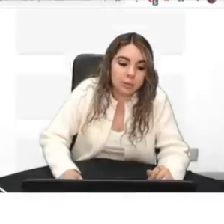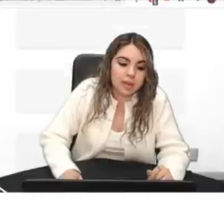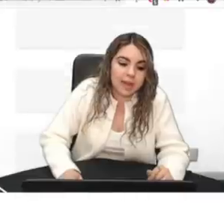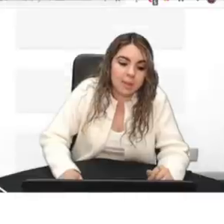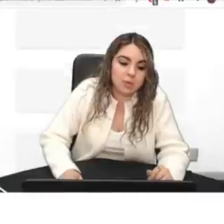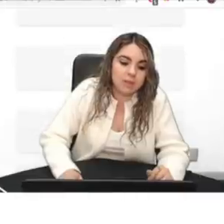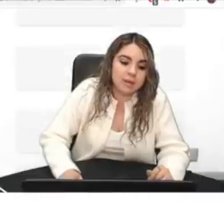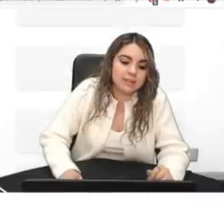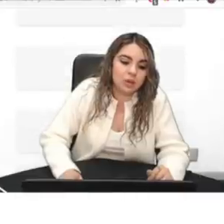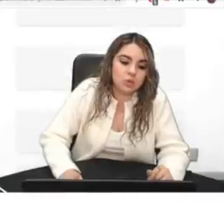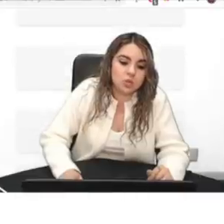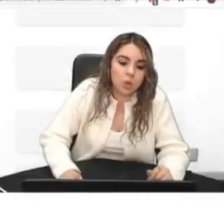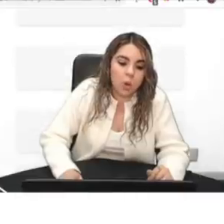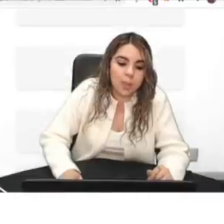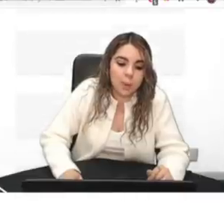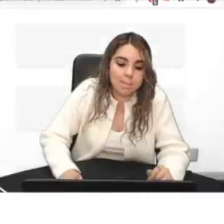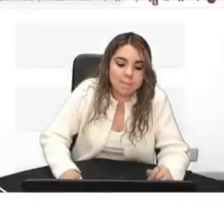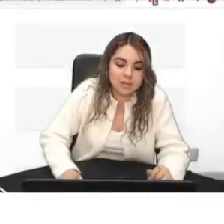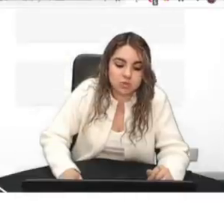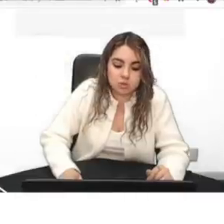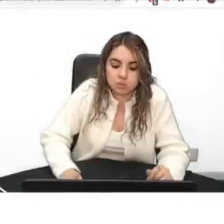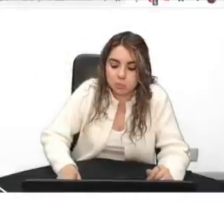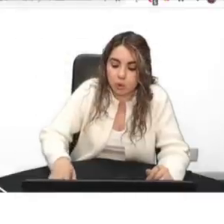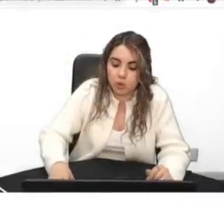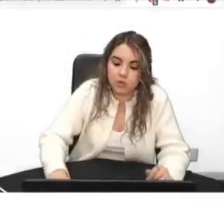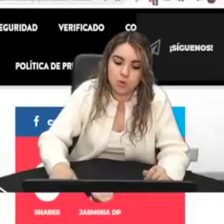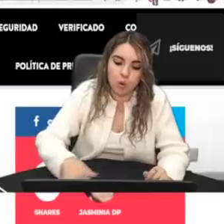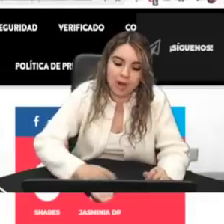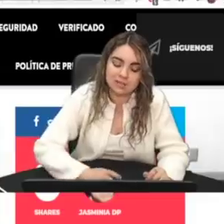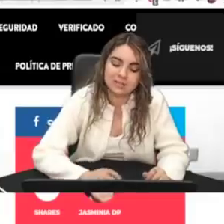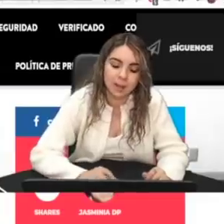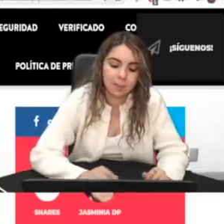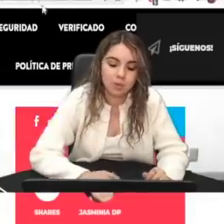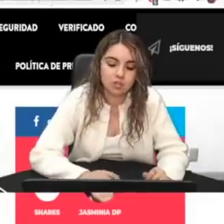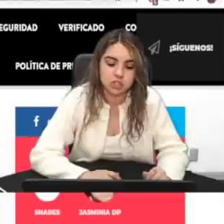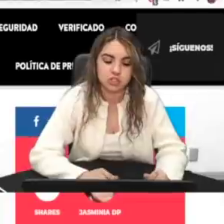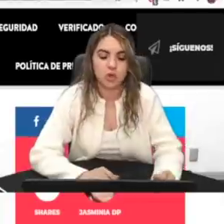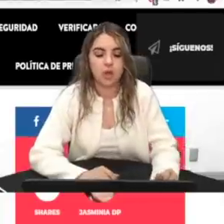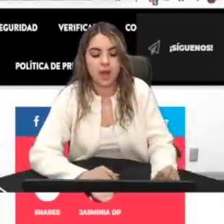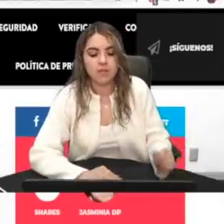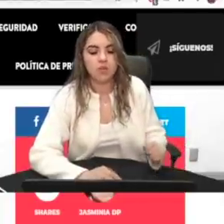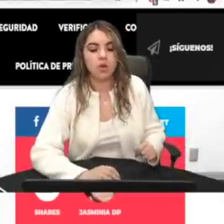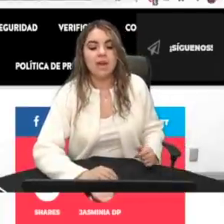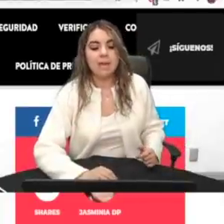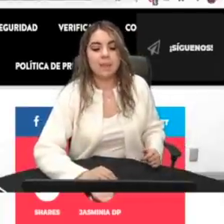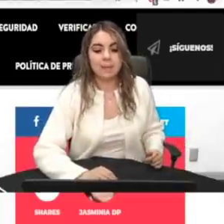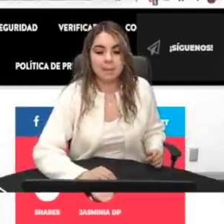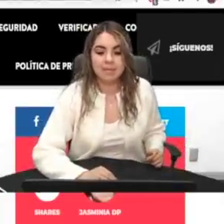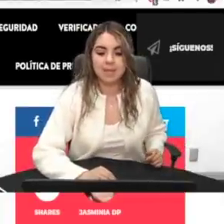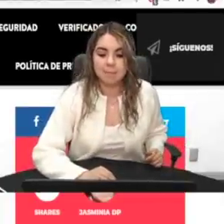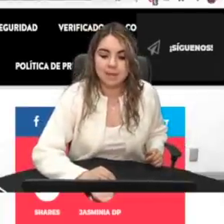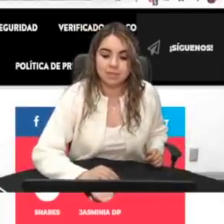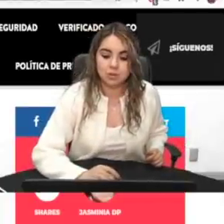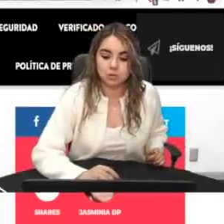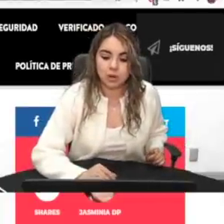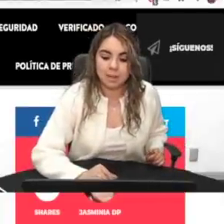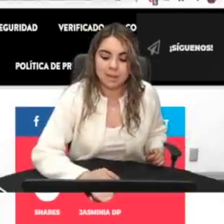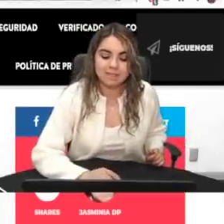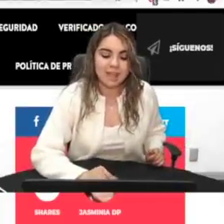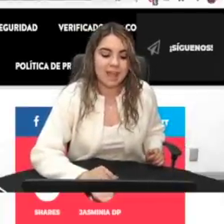un tipo de cambio de 20,04 pesos por dólar. Se está posicionando